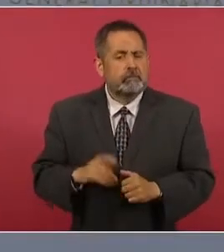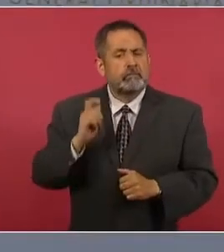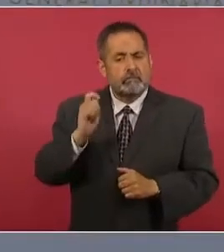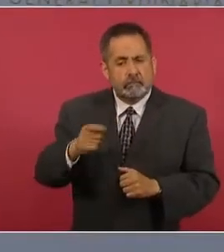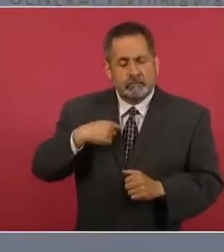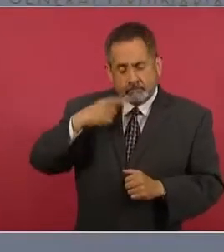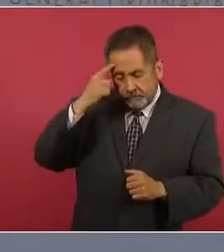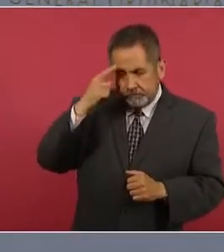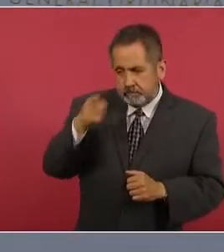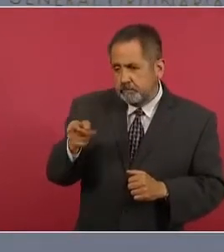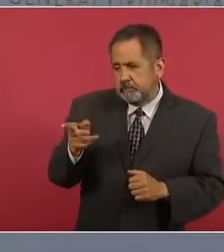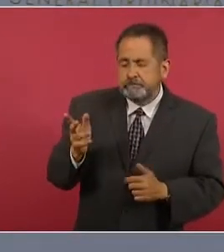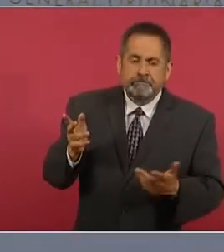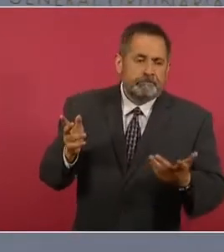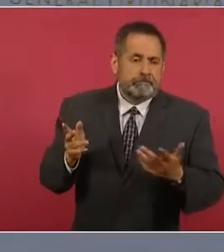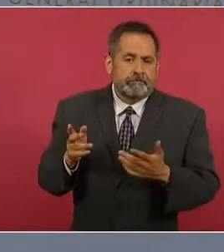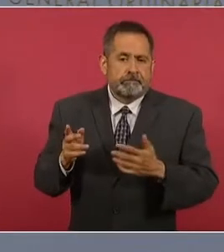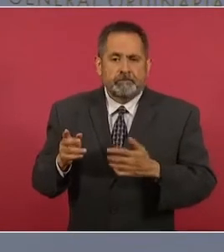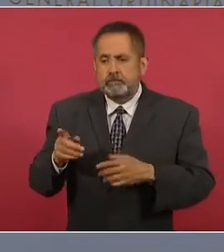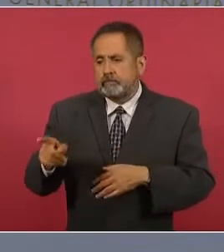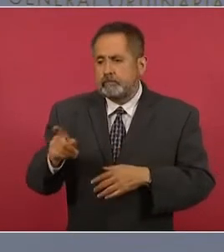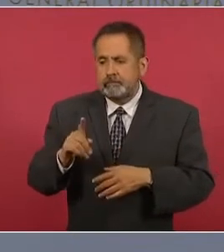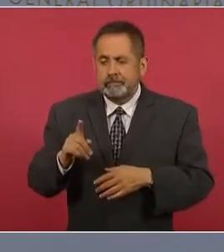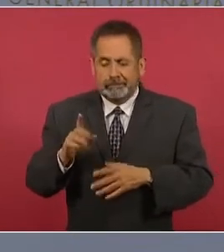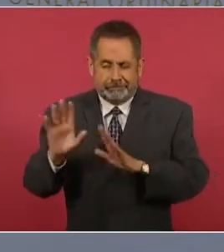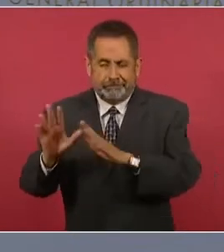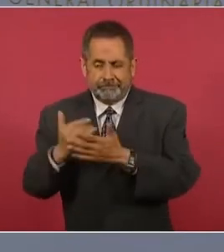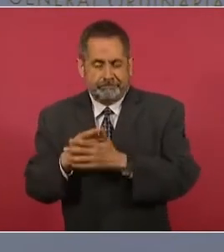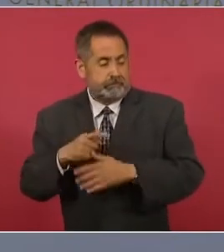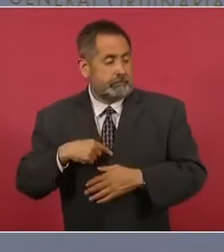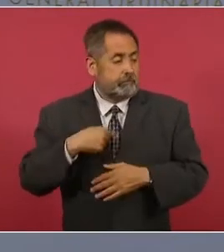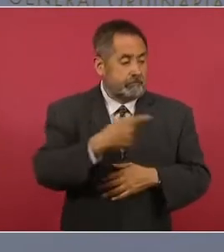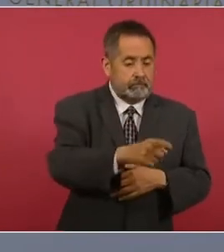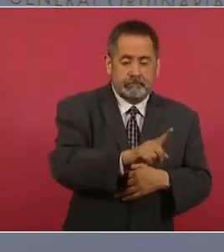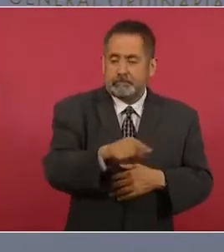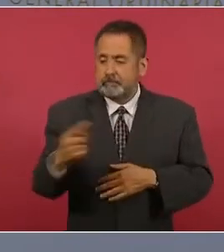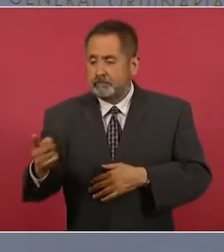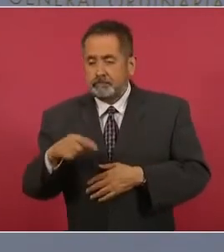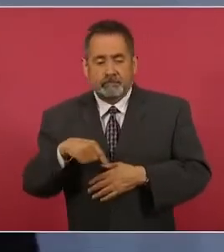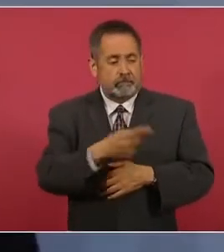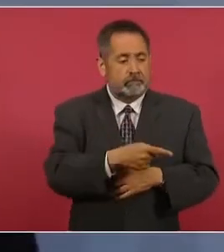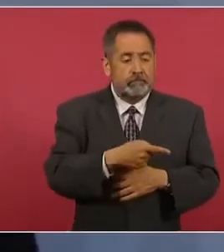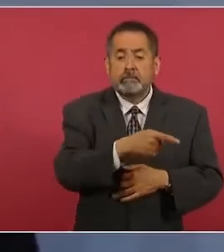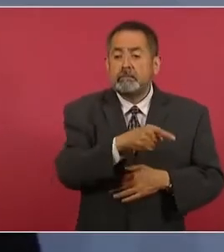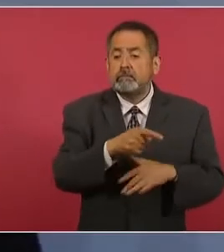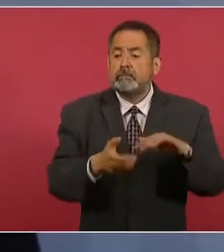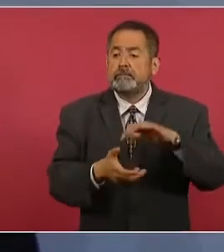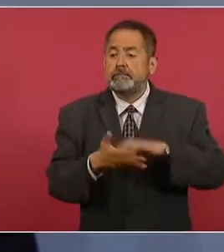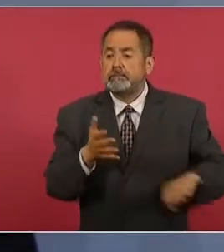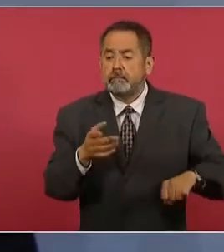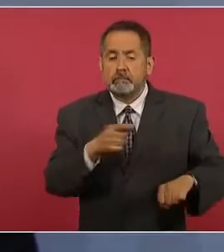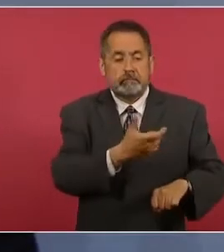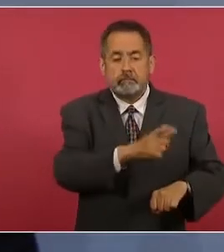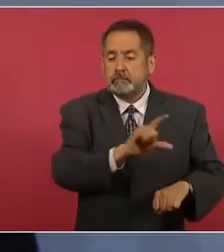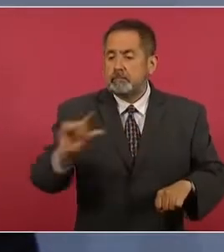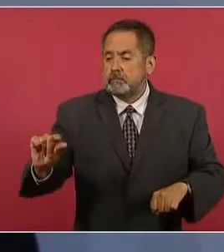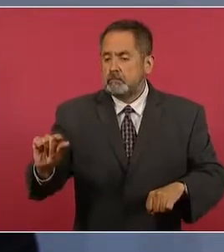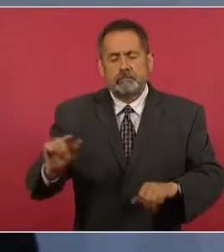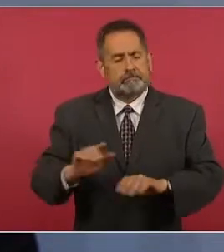que necesiten de coyotes. Que eso se termine y que sean los